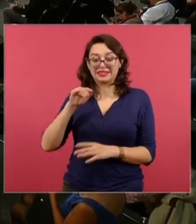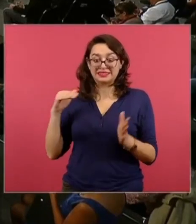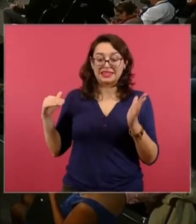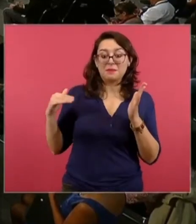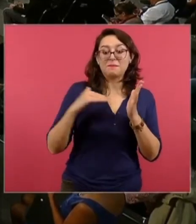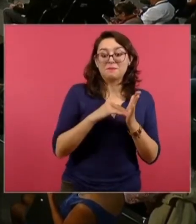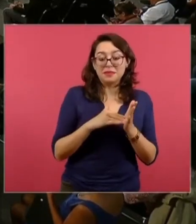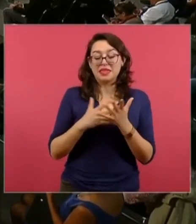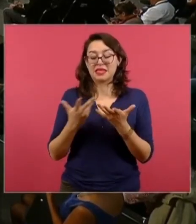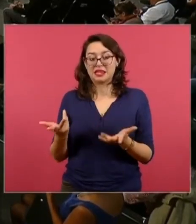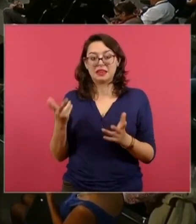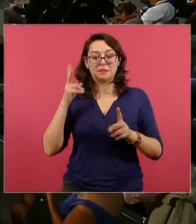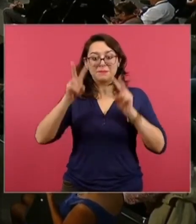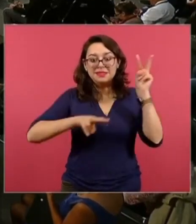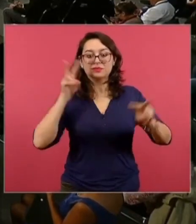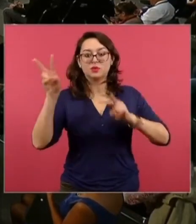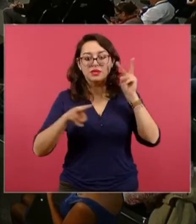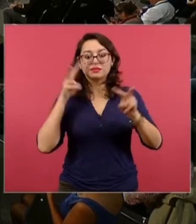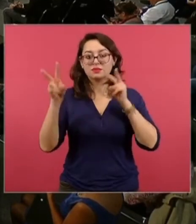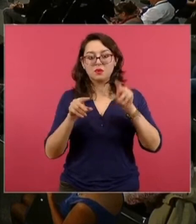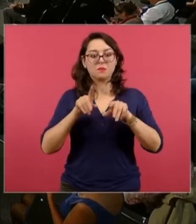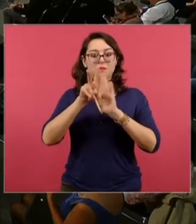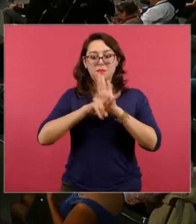373,005 visualizaciones tienen esos videos.